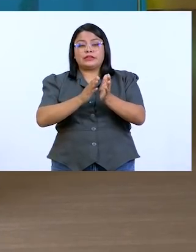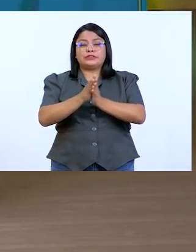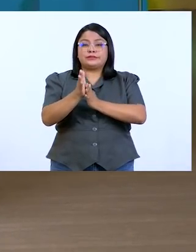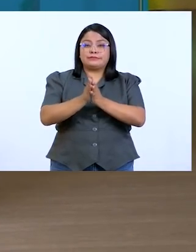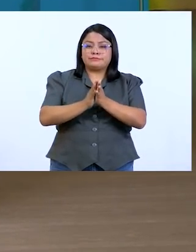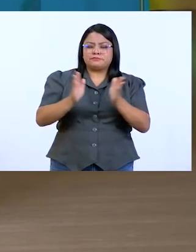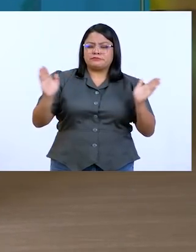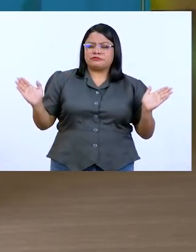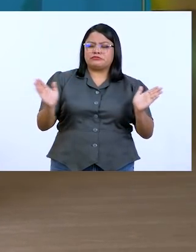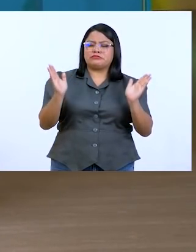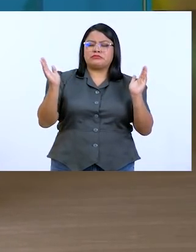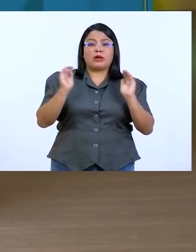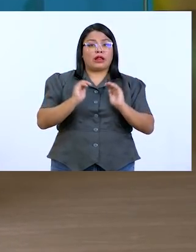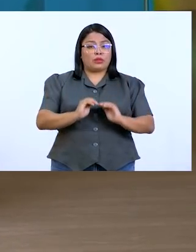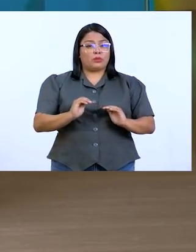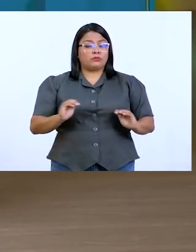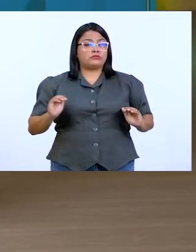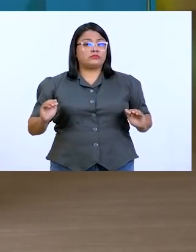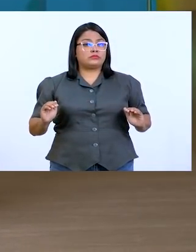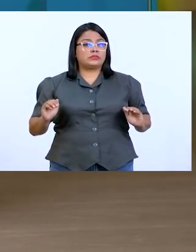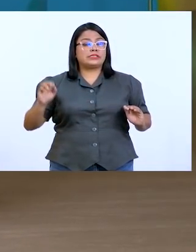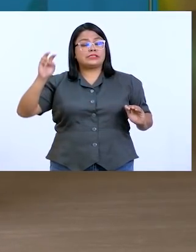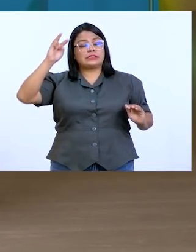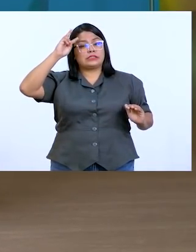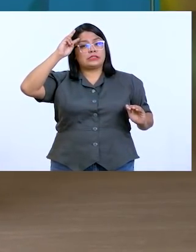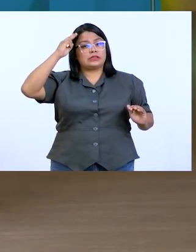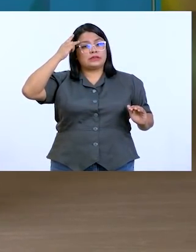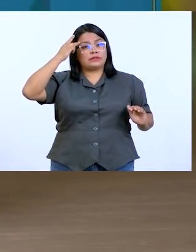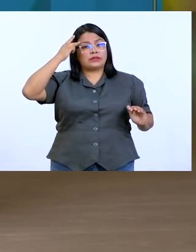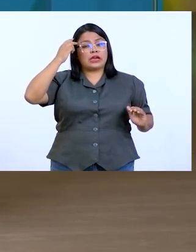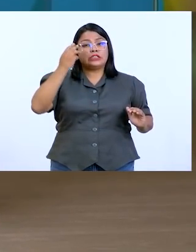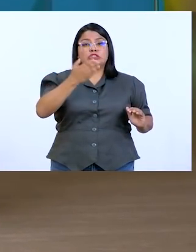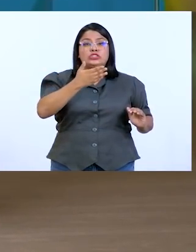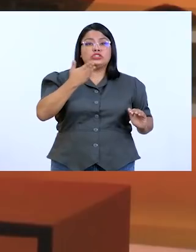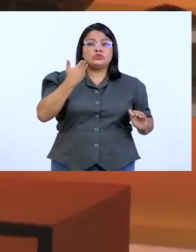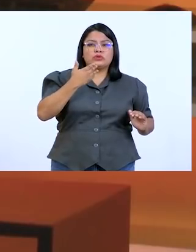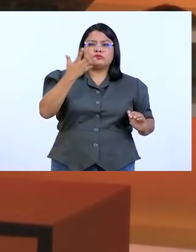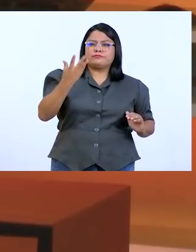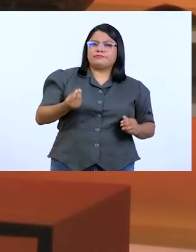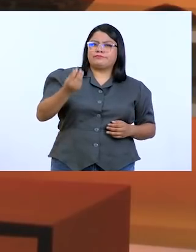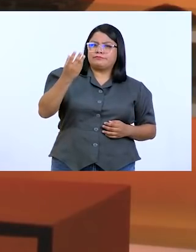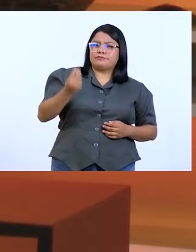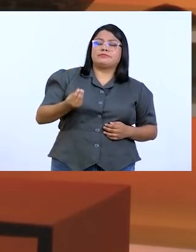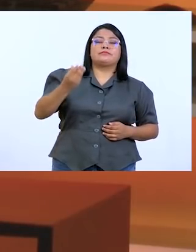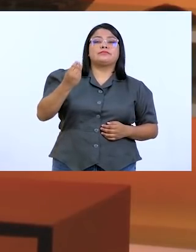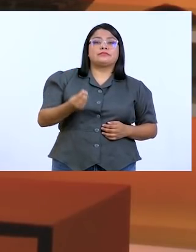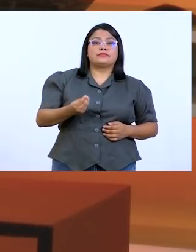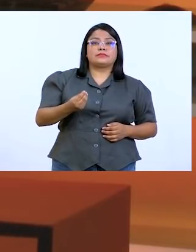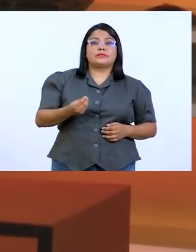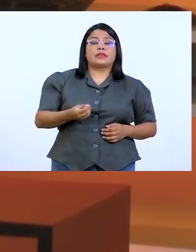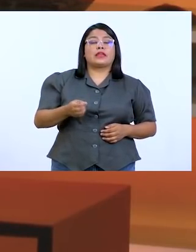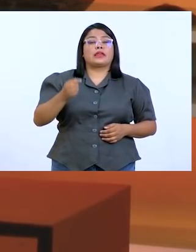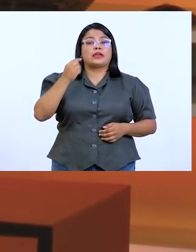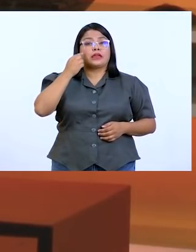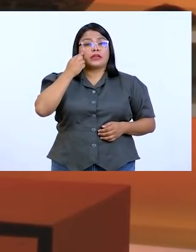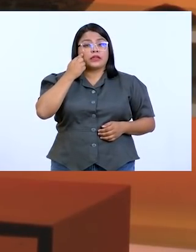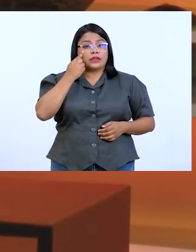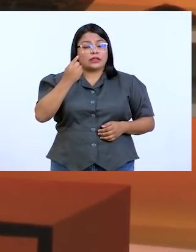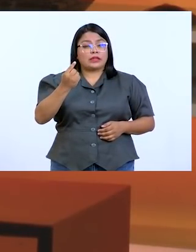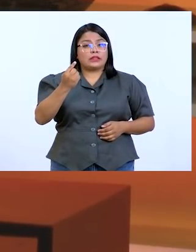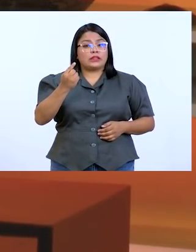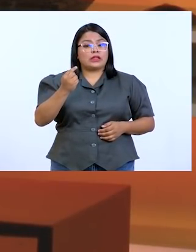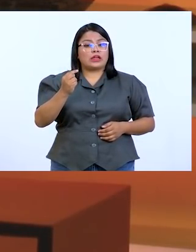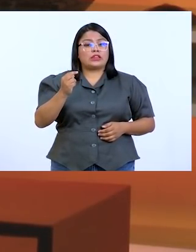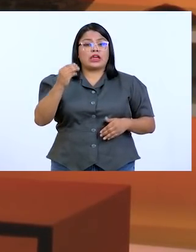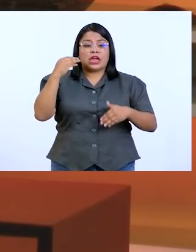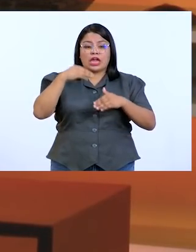y las motivaciones de los niños y las niñas, es decir, partir de situaciones cotidianas que involucren